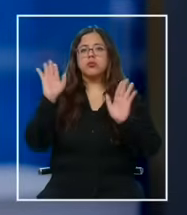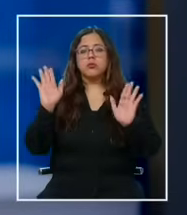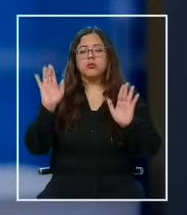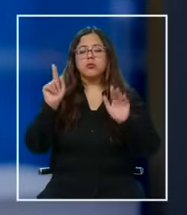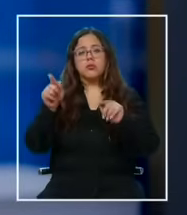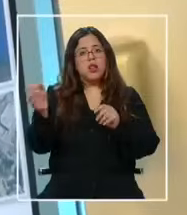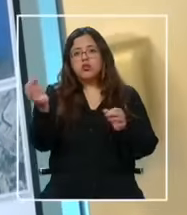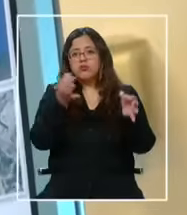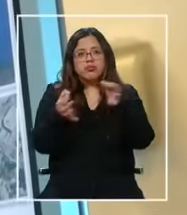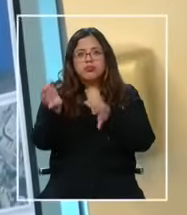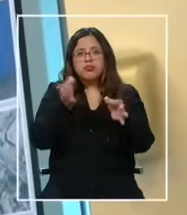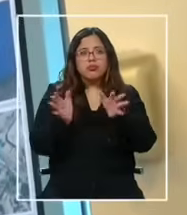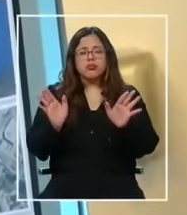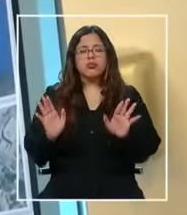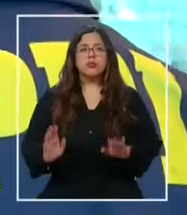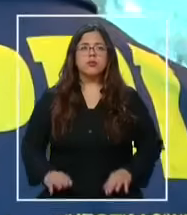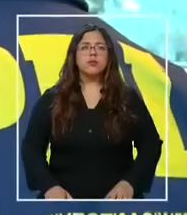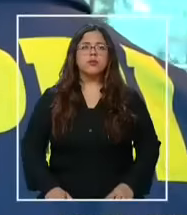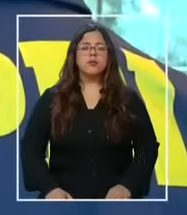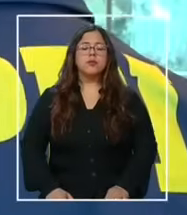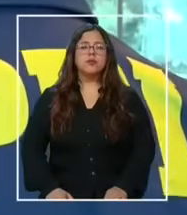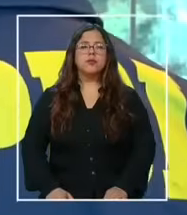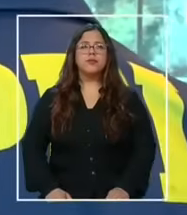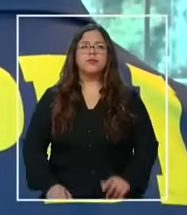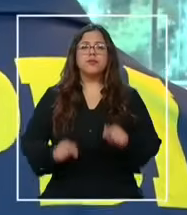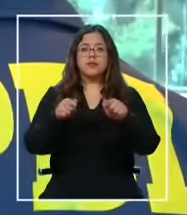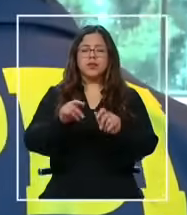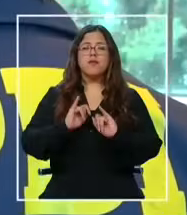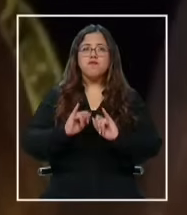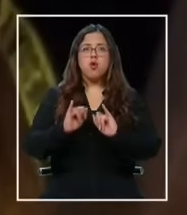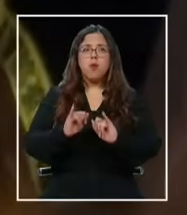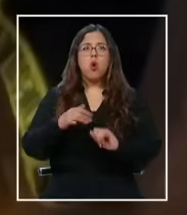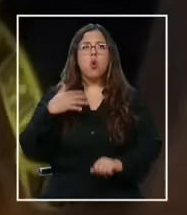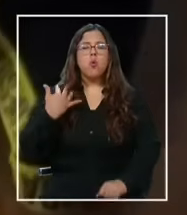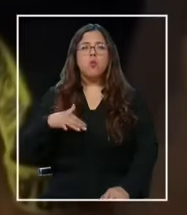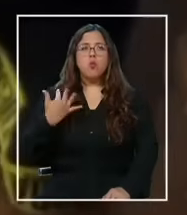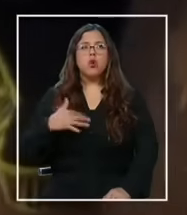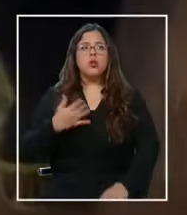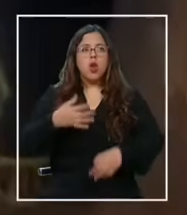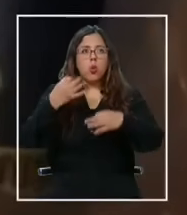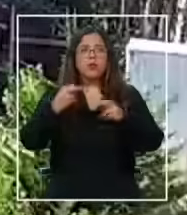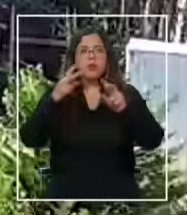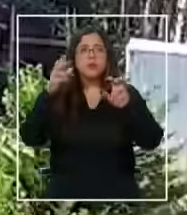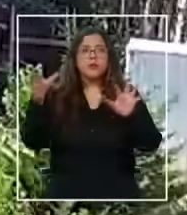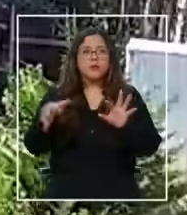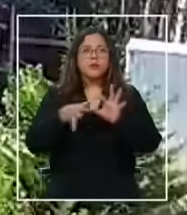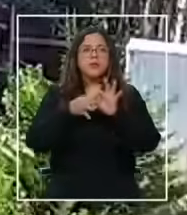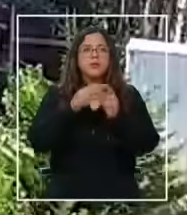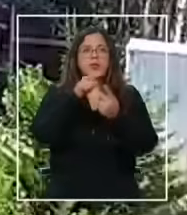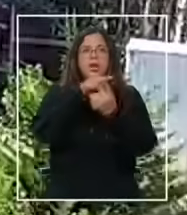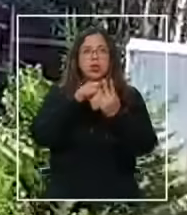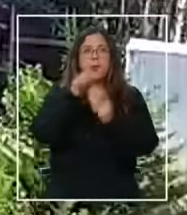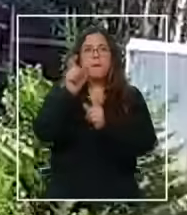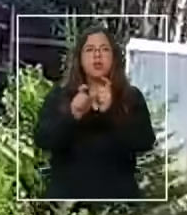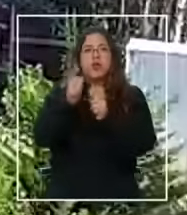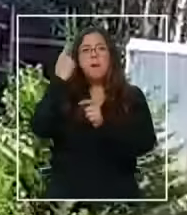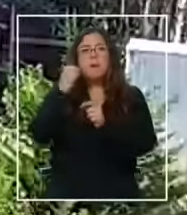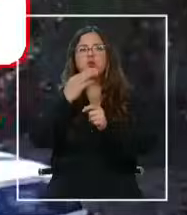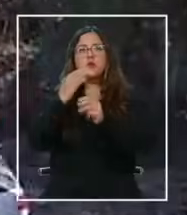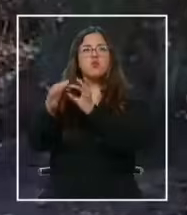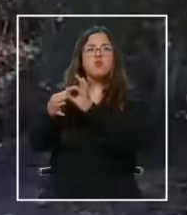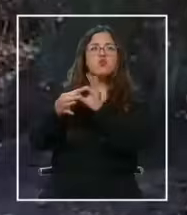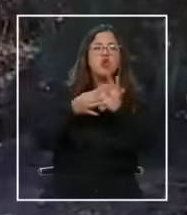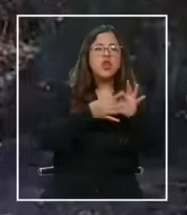es básicamente lo que conversa esta información clave entre mondaca y pinto pero también las